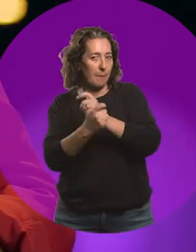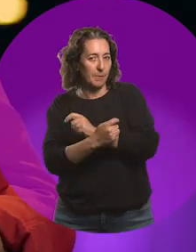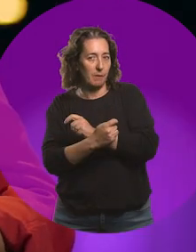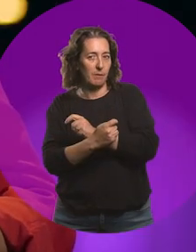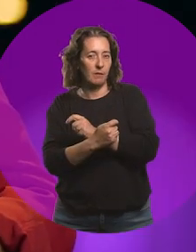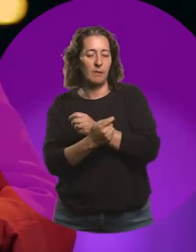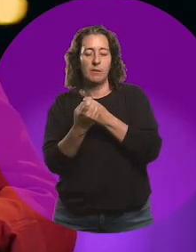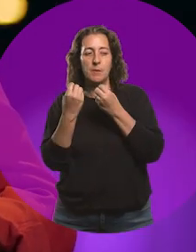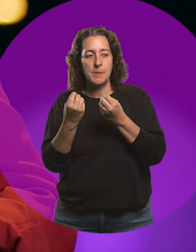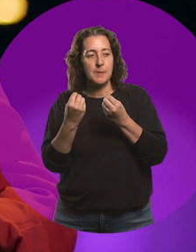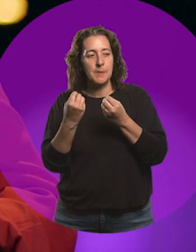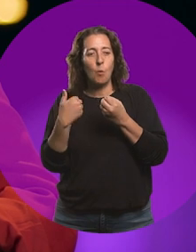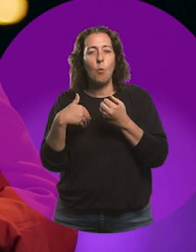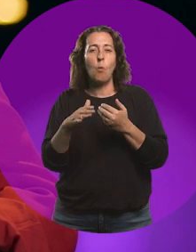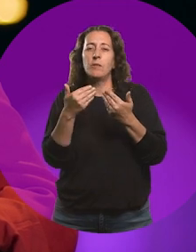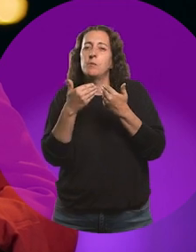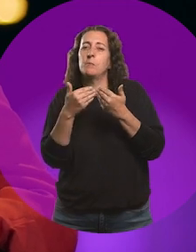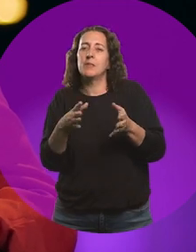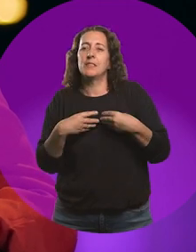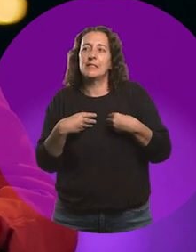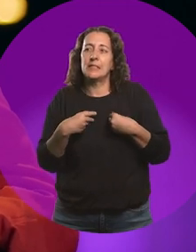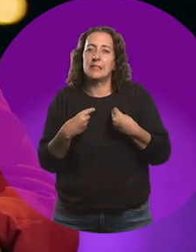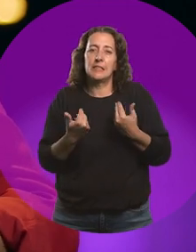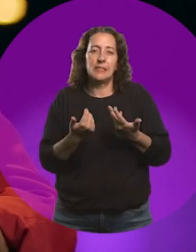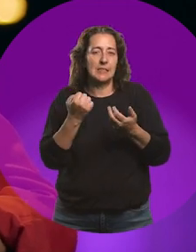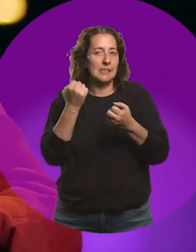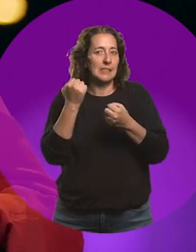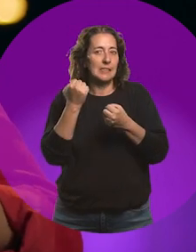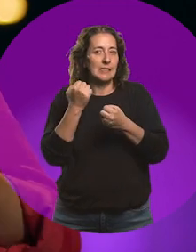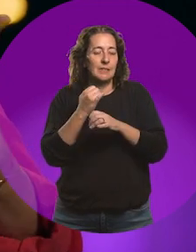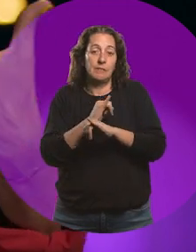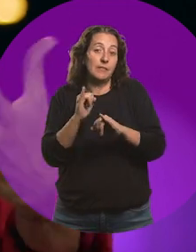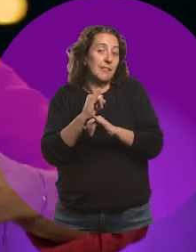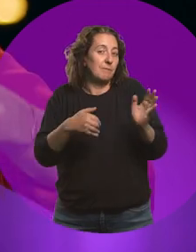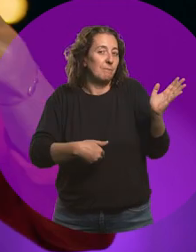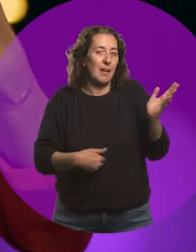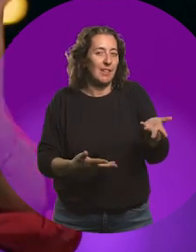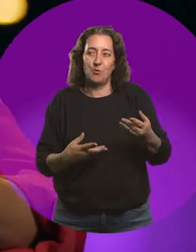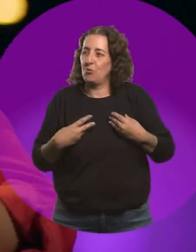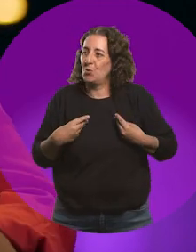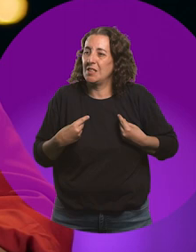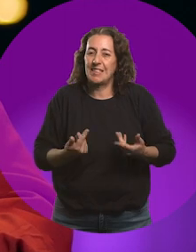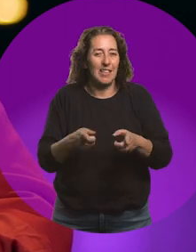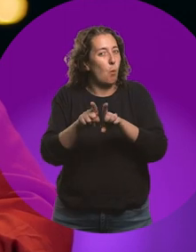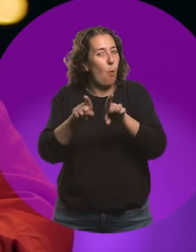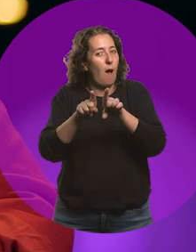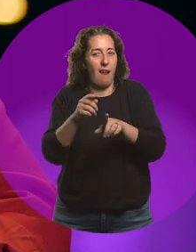¿Cuándo empecé a sentir que mi carrera se terminaba o que yo ya no me sentía de la misma manera